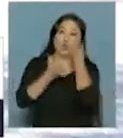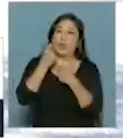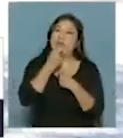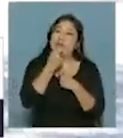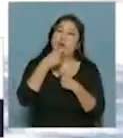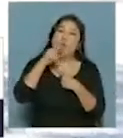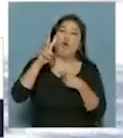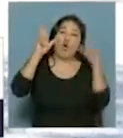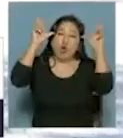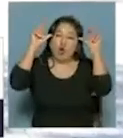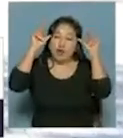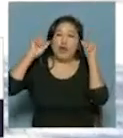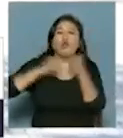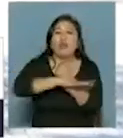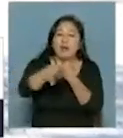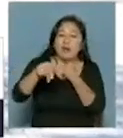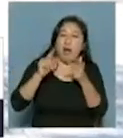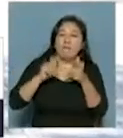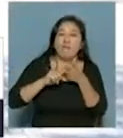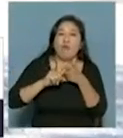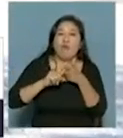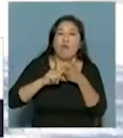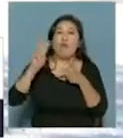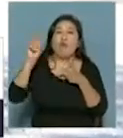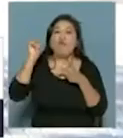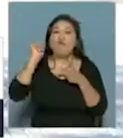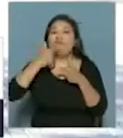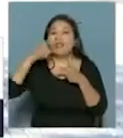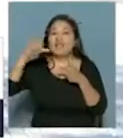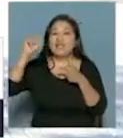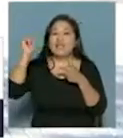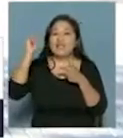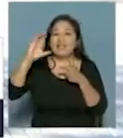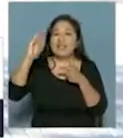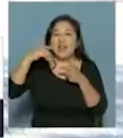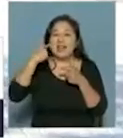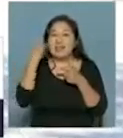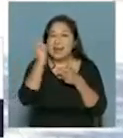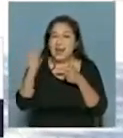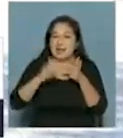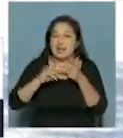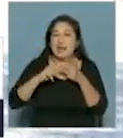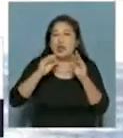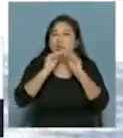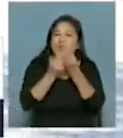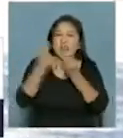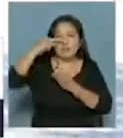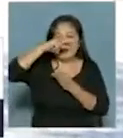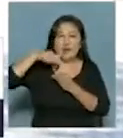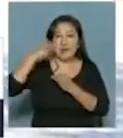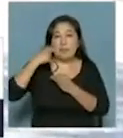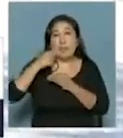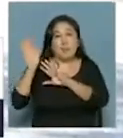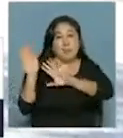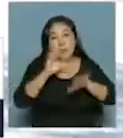y conejos del monte, todo eso. Son 7 animales aproximadamente. Pero en otros procedimientos,